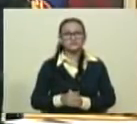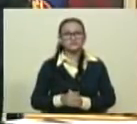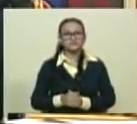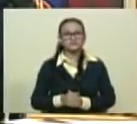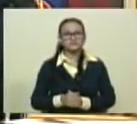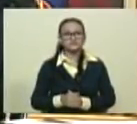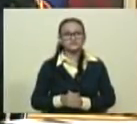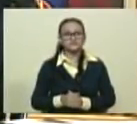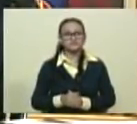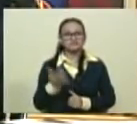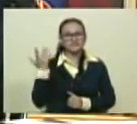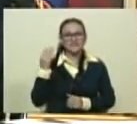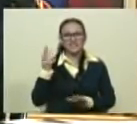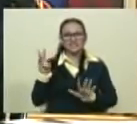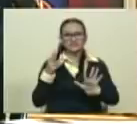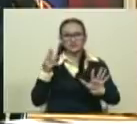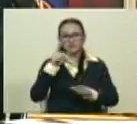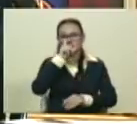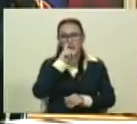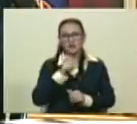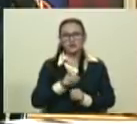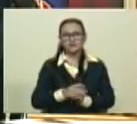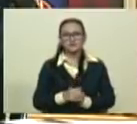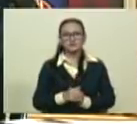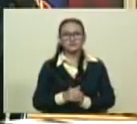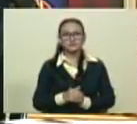de hace 18 años.